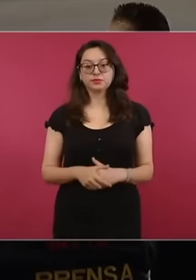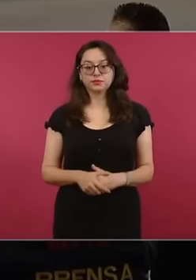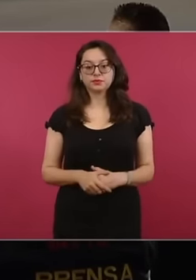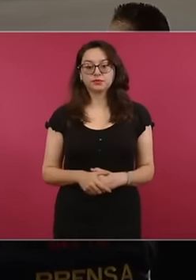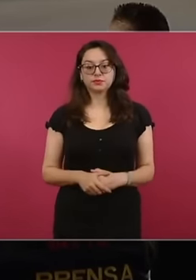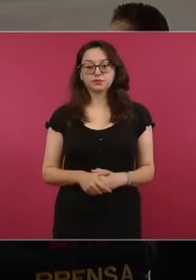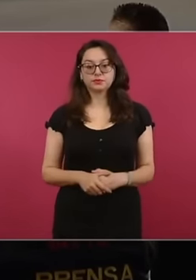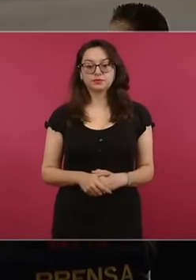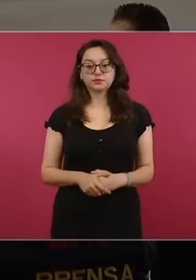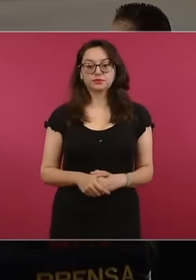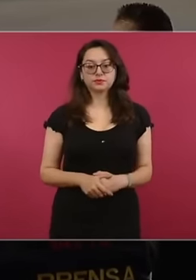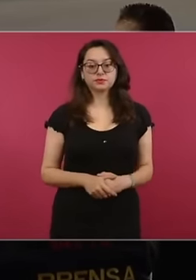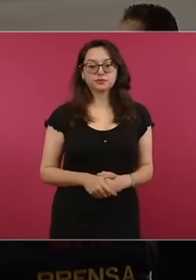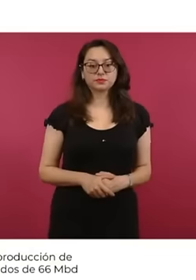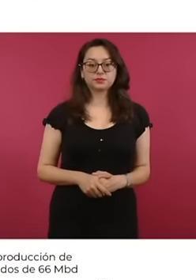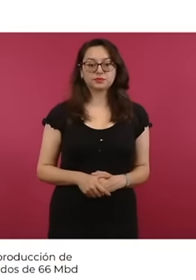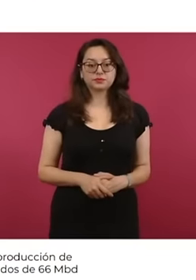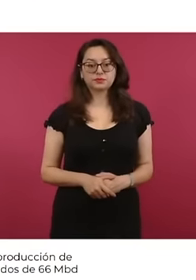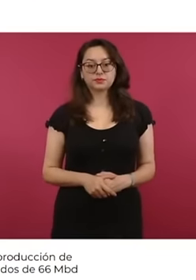Sí.